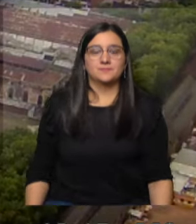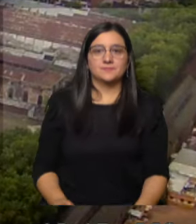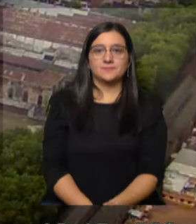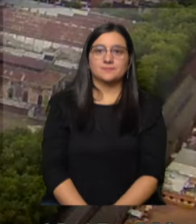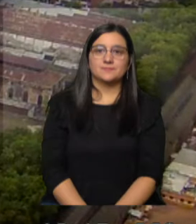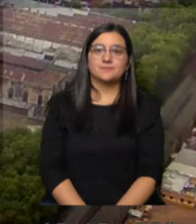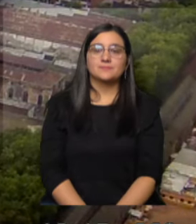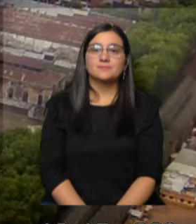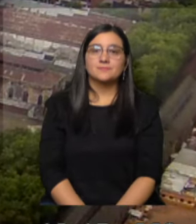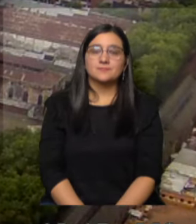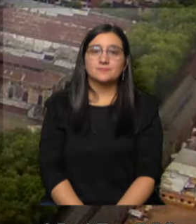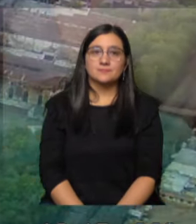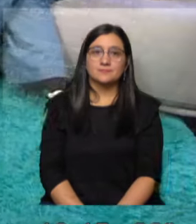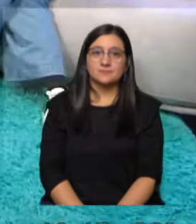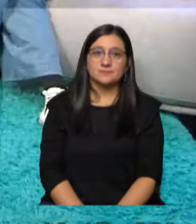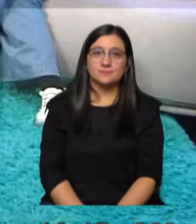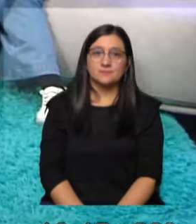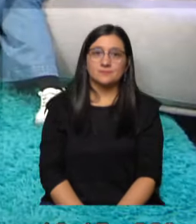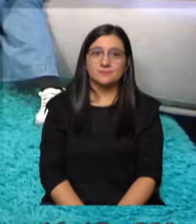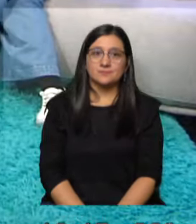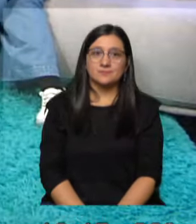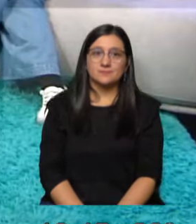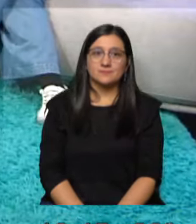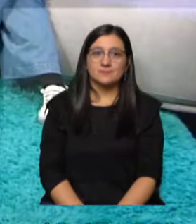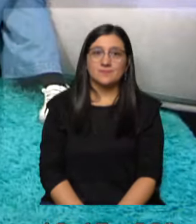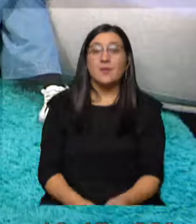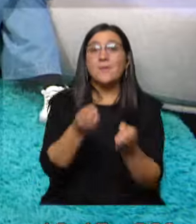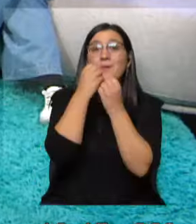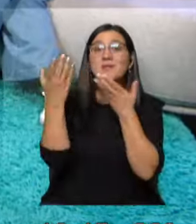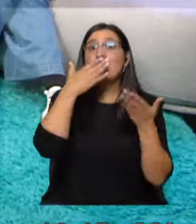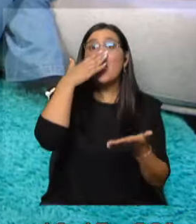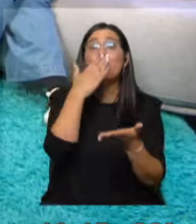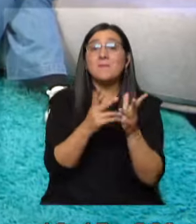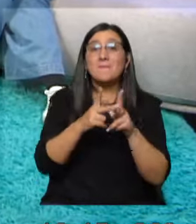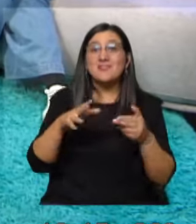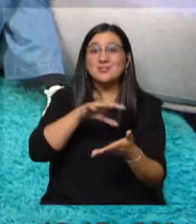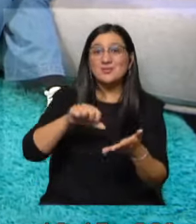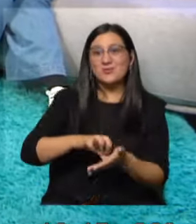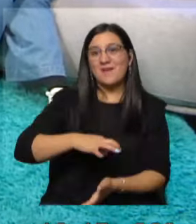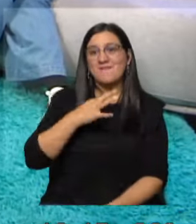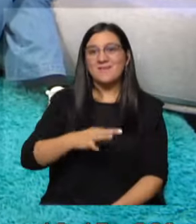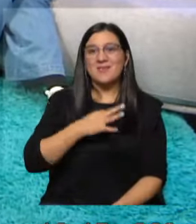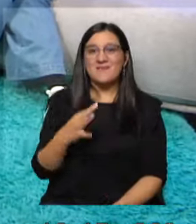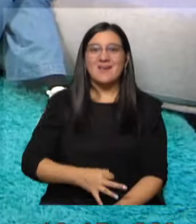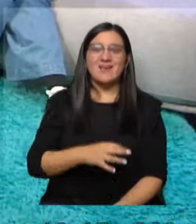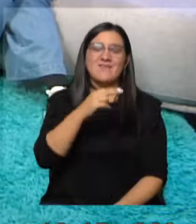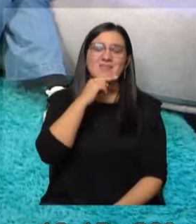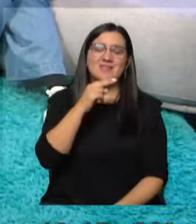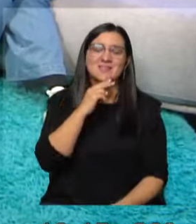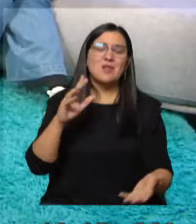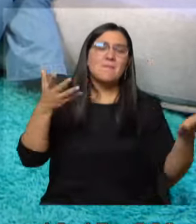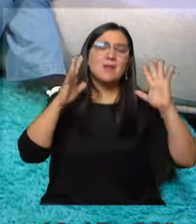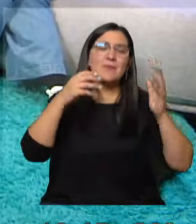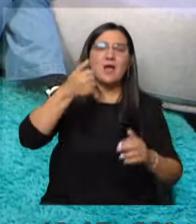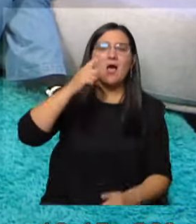ganan las peleas, yo te noto más ausente. Usaste mi secreto como... Bienvenidos al último bloque de Ciudad Viva. Y que viernes el aplauso para Agustina,